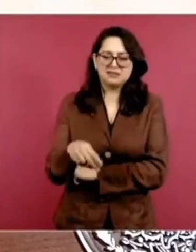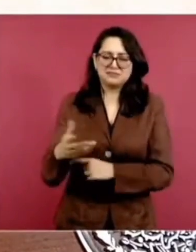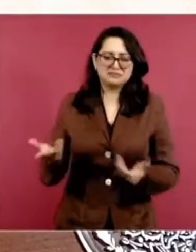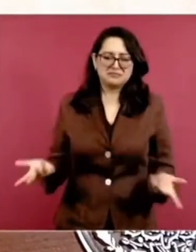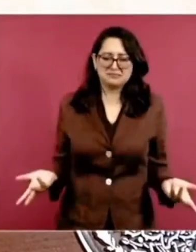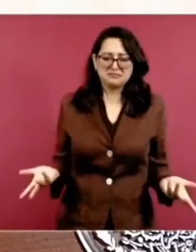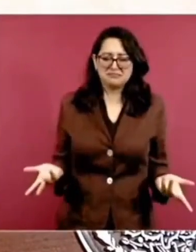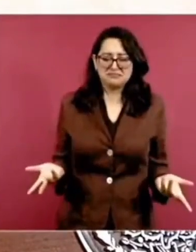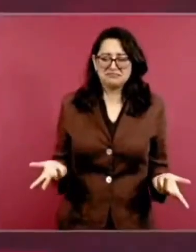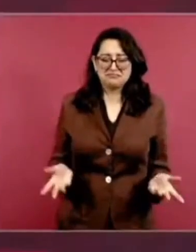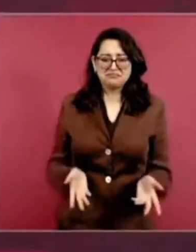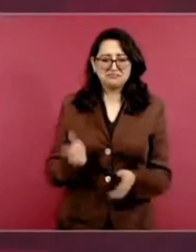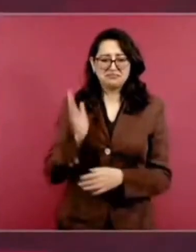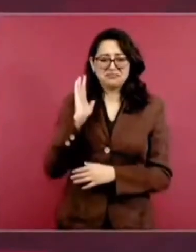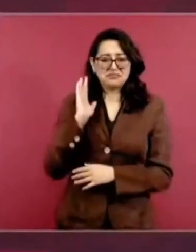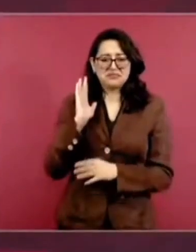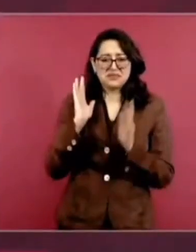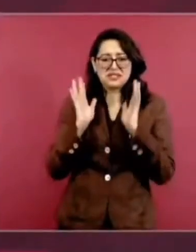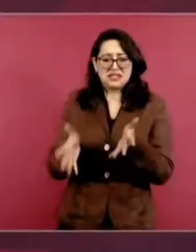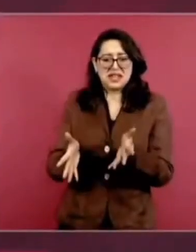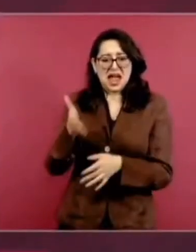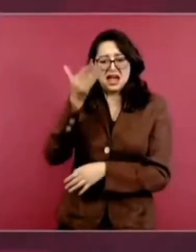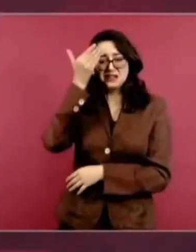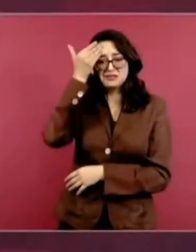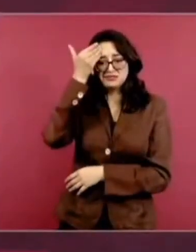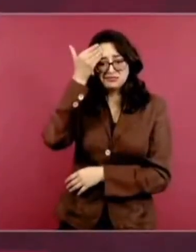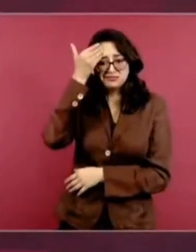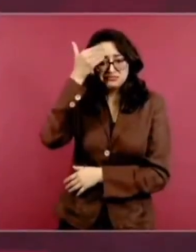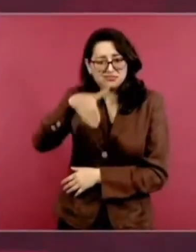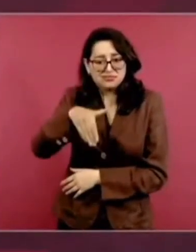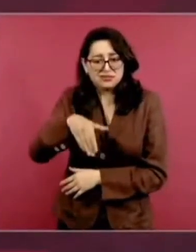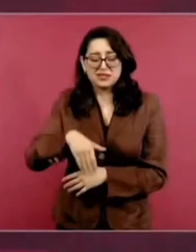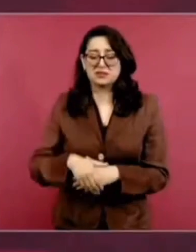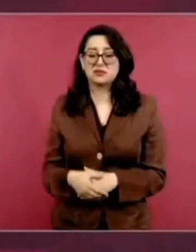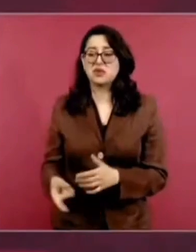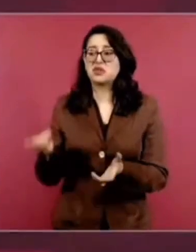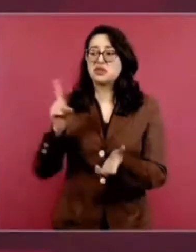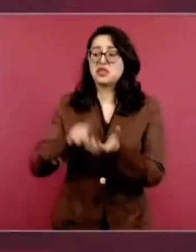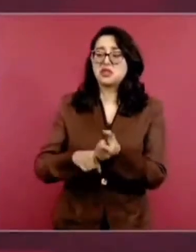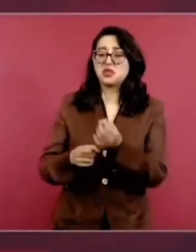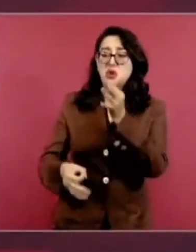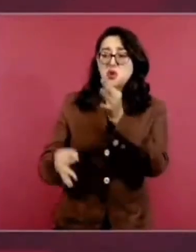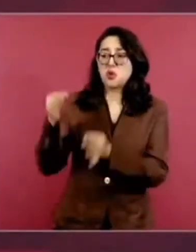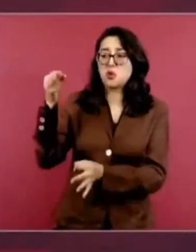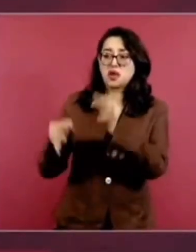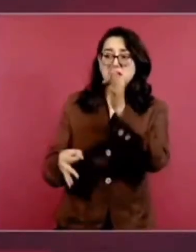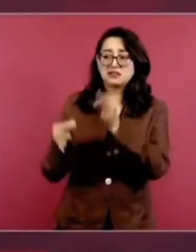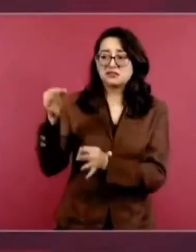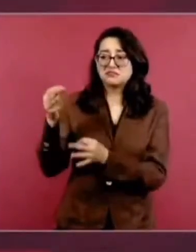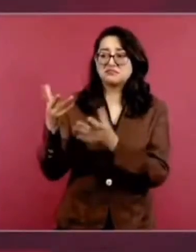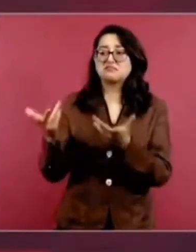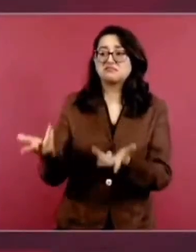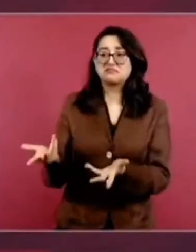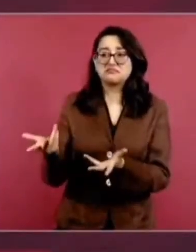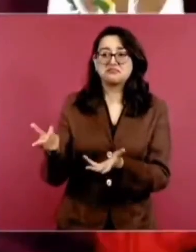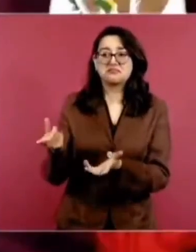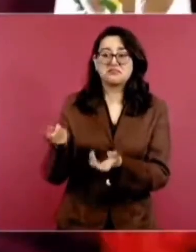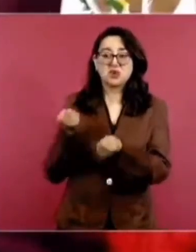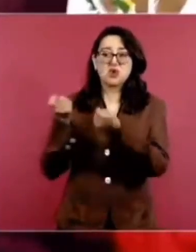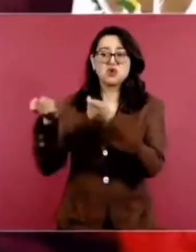hemos hablado más sobre este tema de cómo el PRI, para